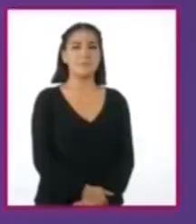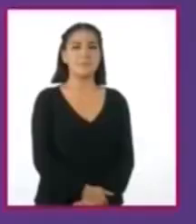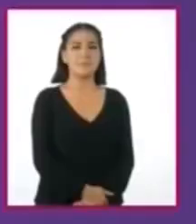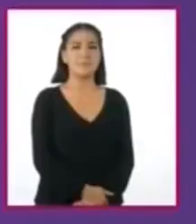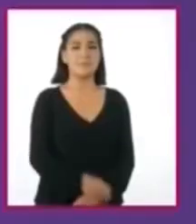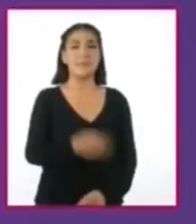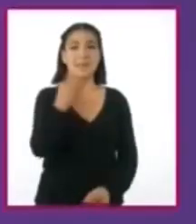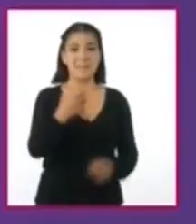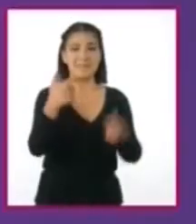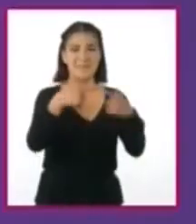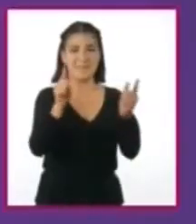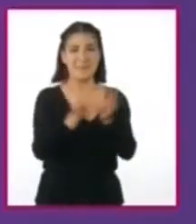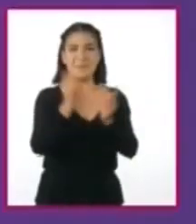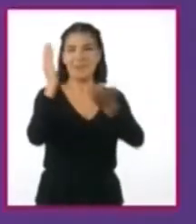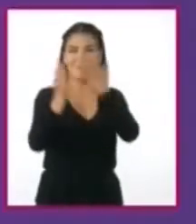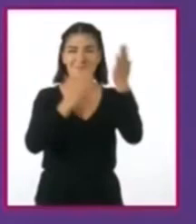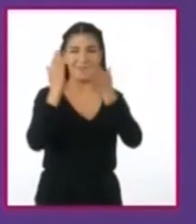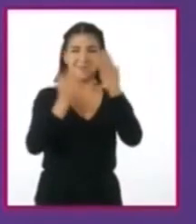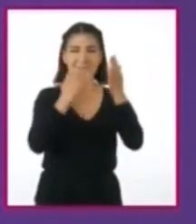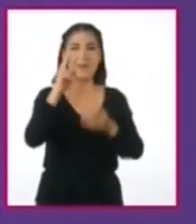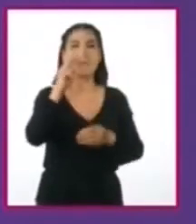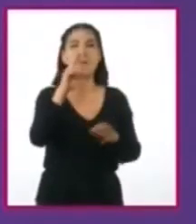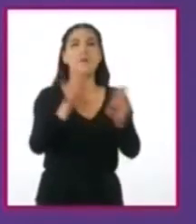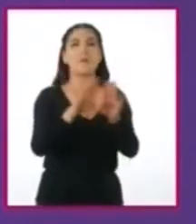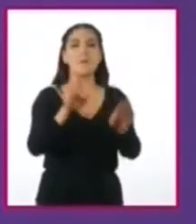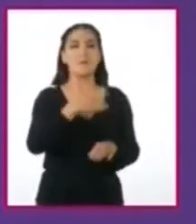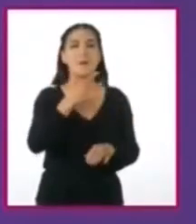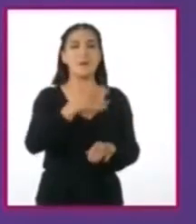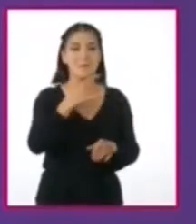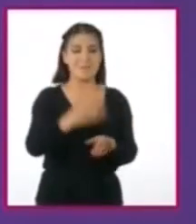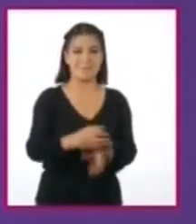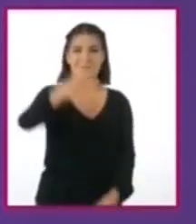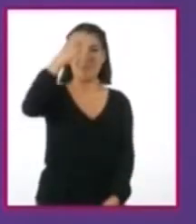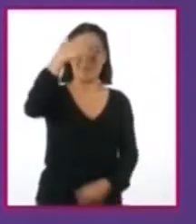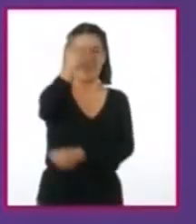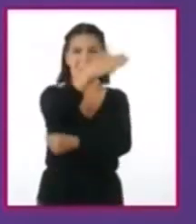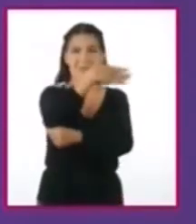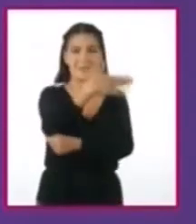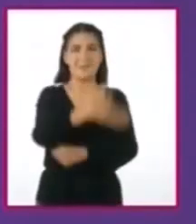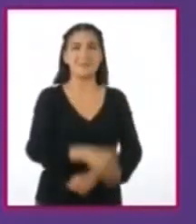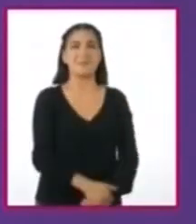Este grupo de estudiantes va a medir la altura del poste. Observa cómo lo hacen.